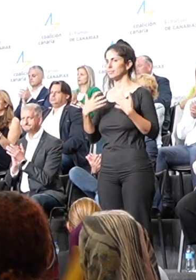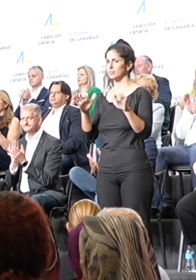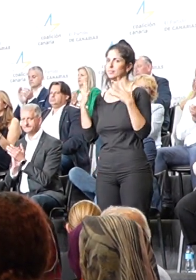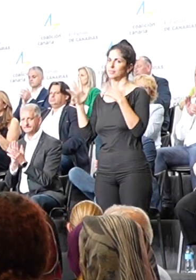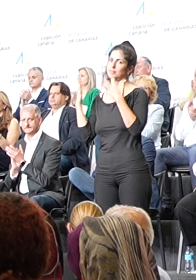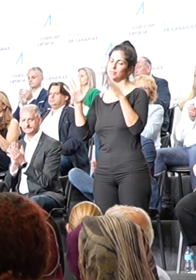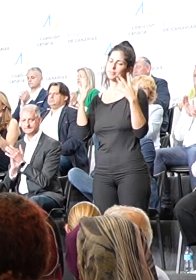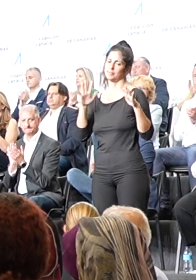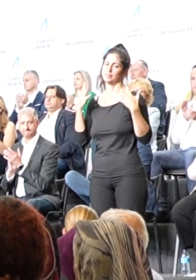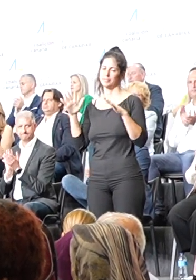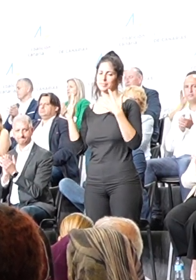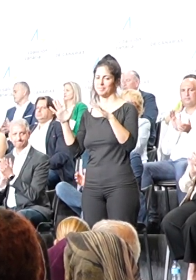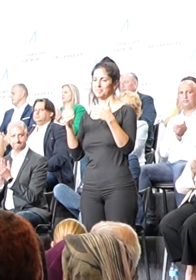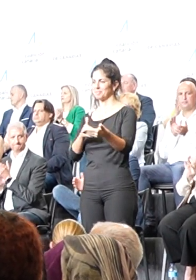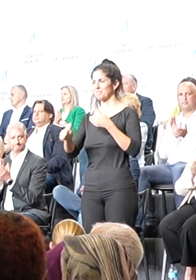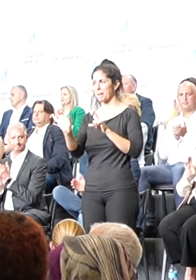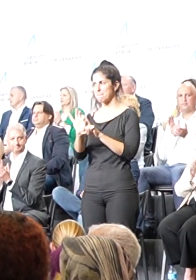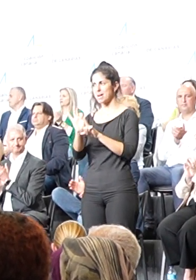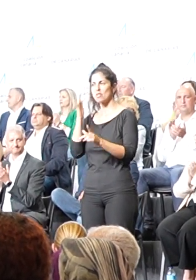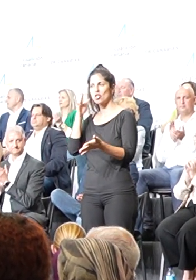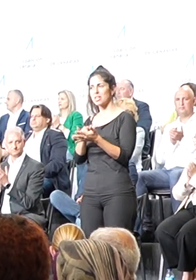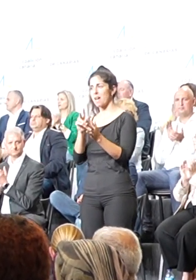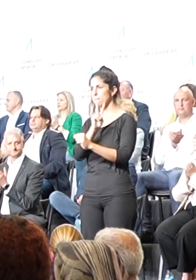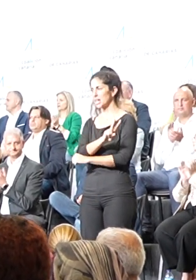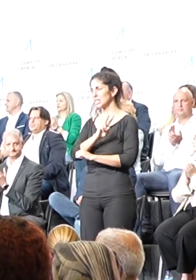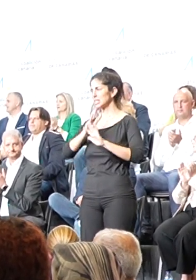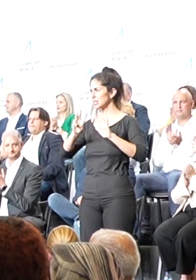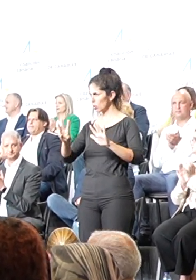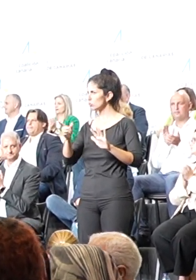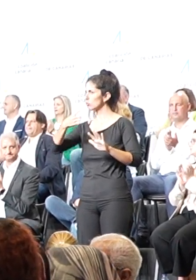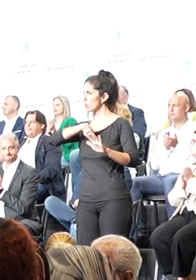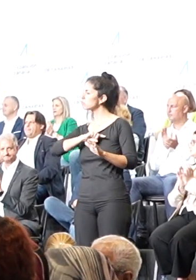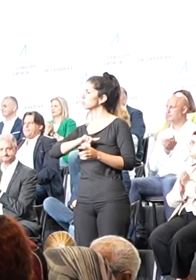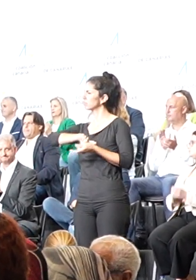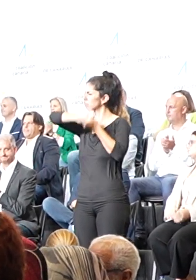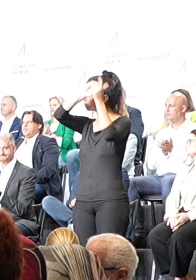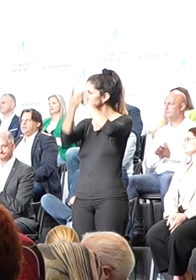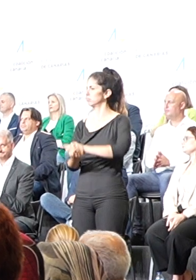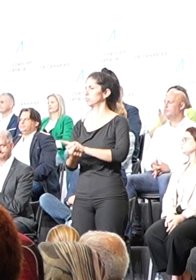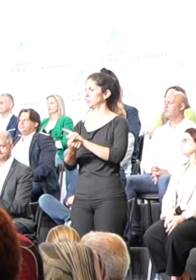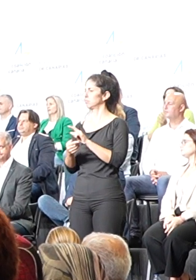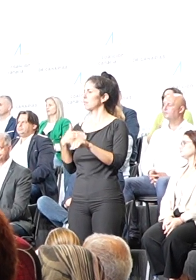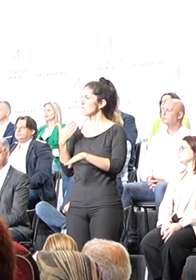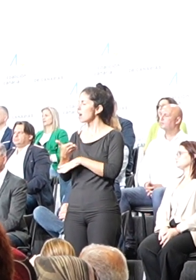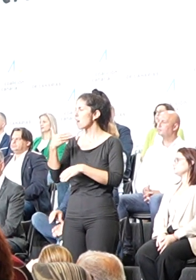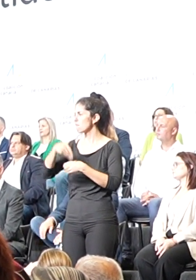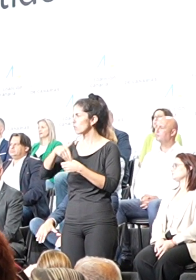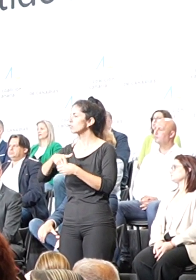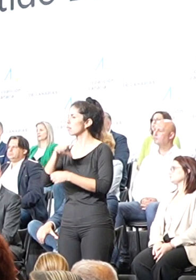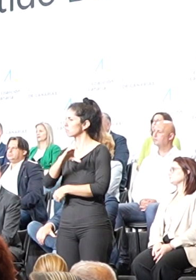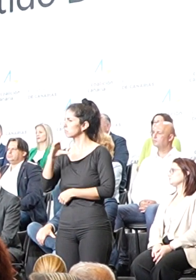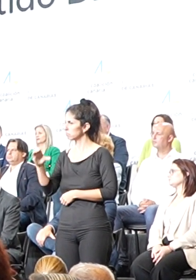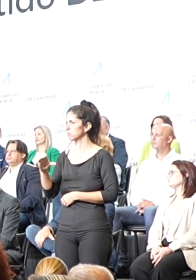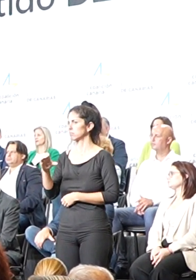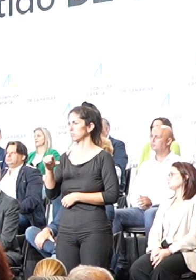El próximo 28 de mayo vamos a darle un vuelco a las urnas. Vamos a hablar Coalición Canaria. Va a